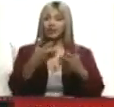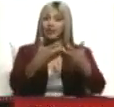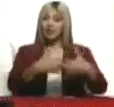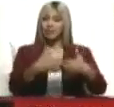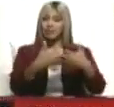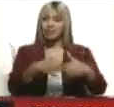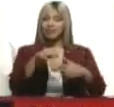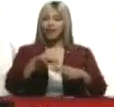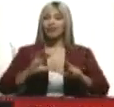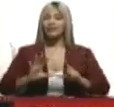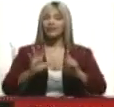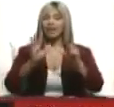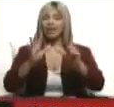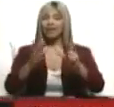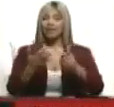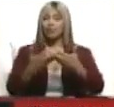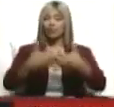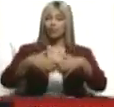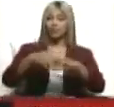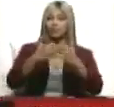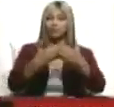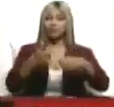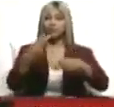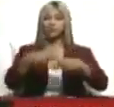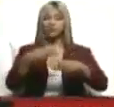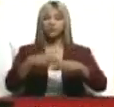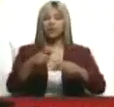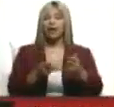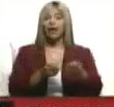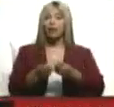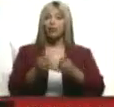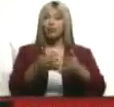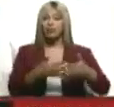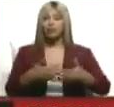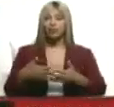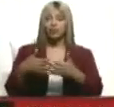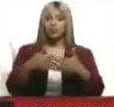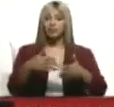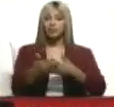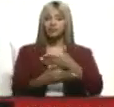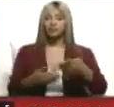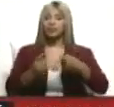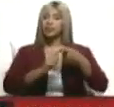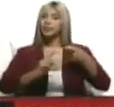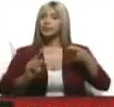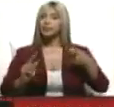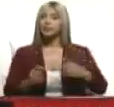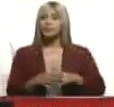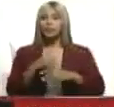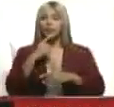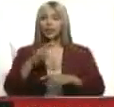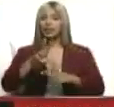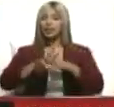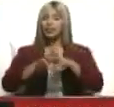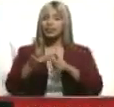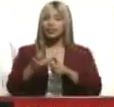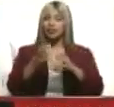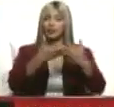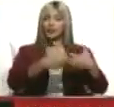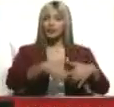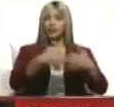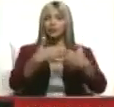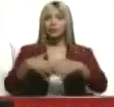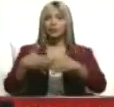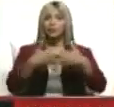es el séptimo complejo refinador de la economía estadounidense, del mercado energético estadounidense. Tiene 3 refinerías.